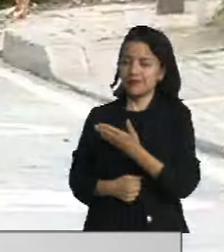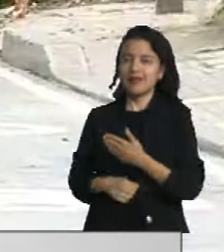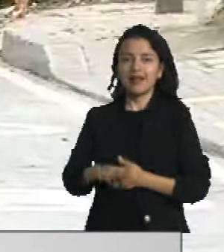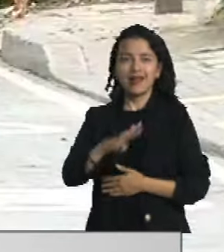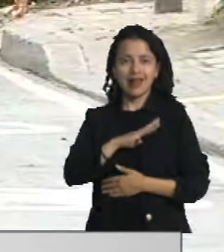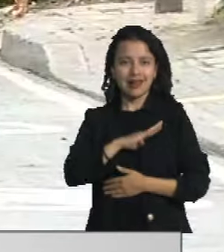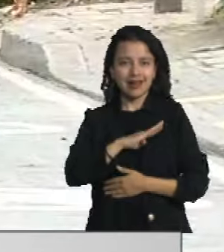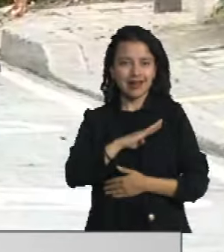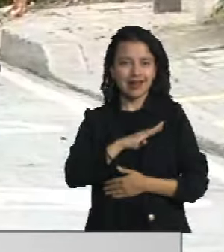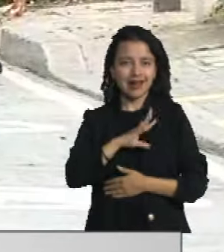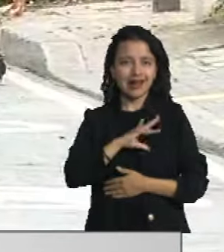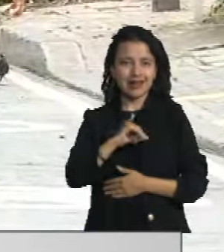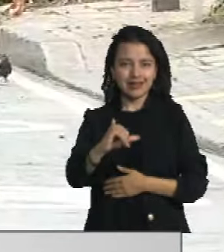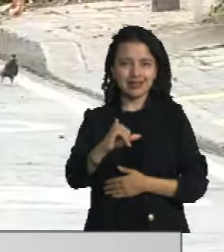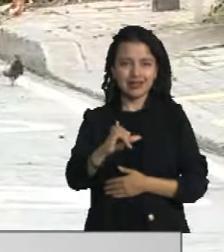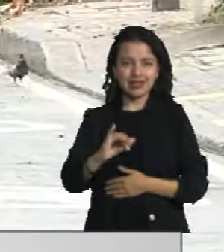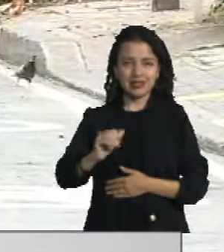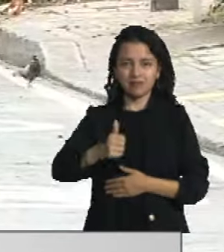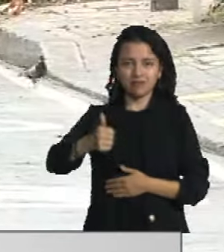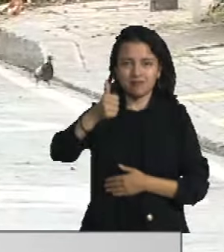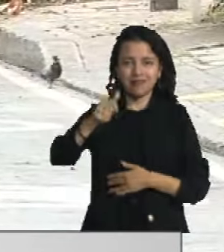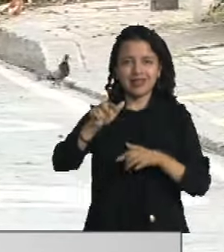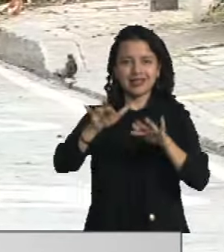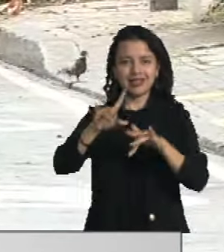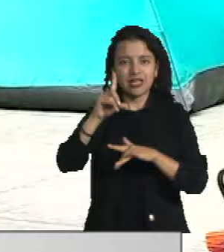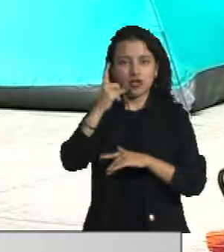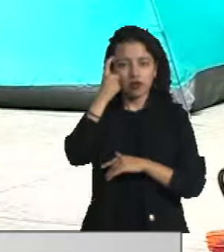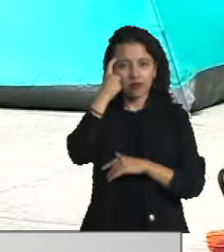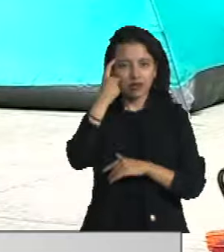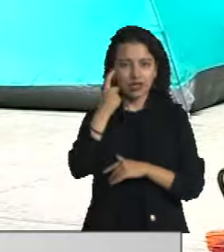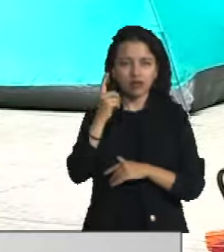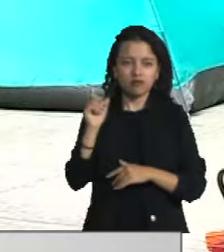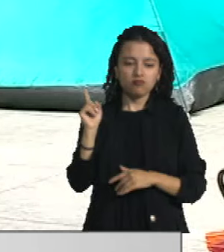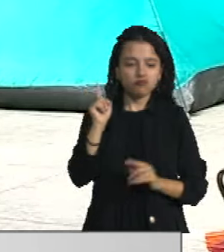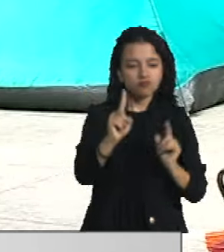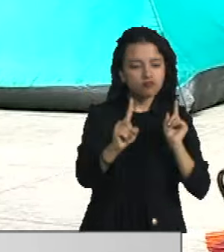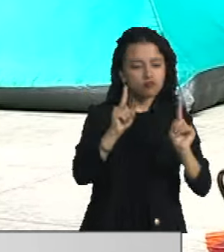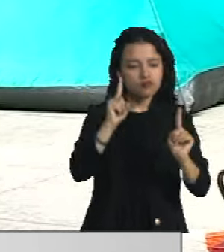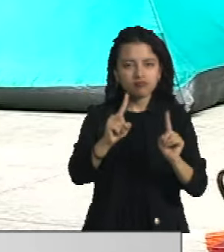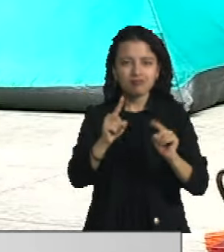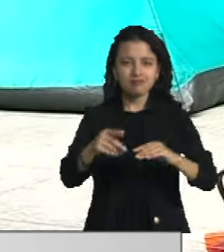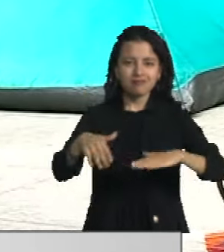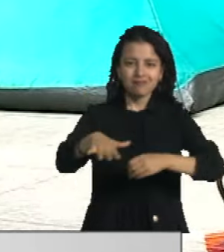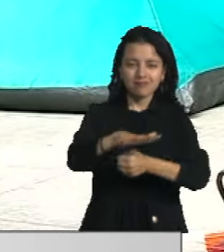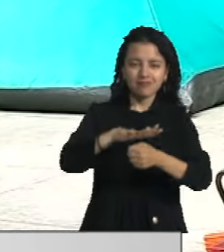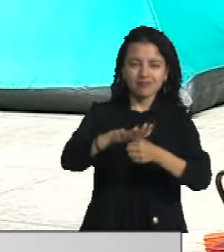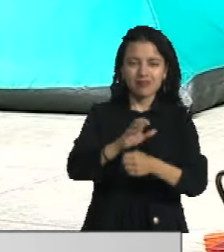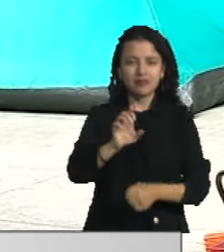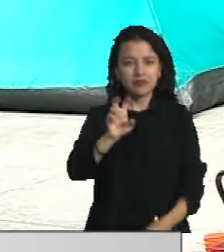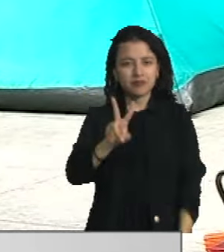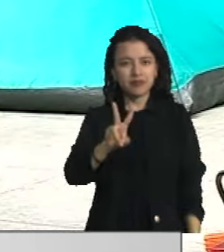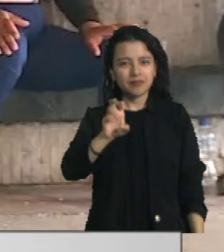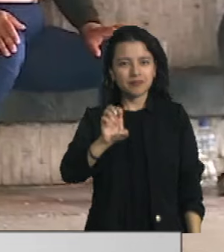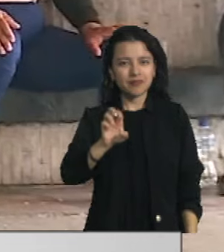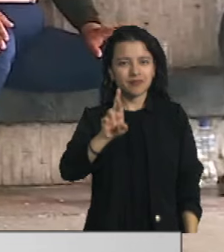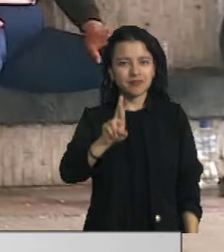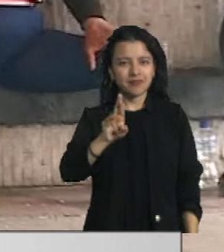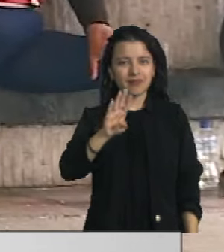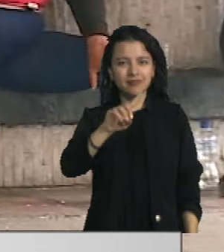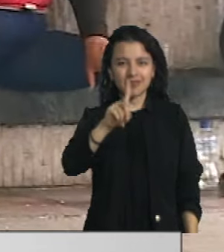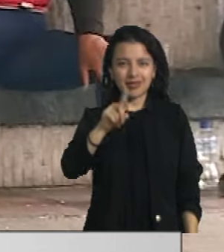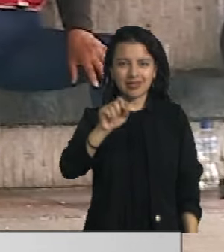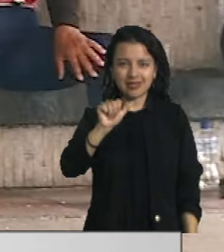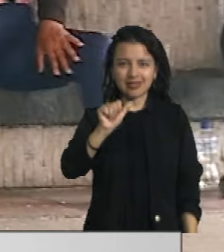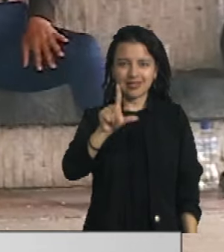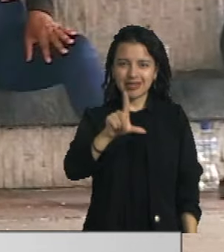Alcaldía de Santiago de Cali, encabezado por el secretario de Gobierno, hicieron presencia en el sector de Versalles para dialogar con los manifestantes y escuchar